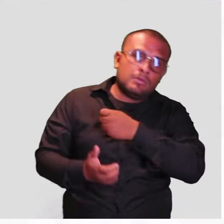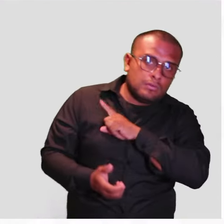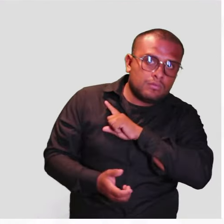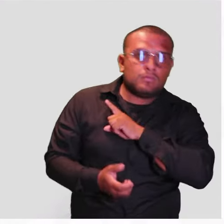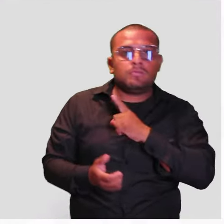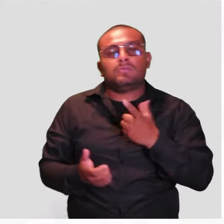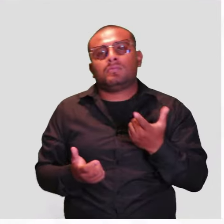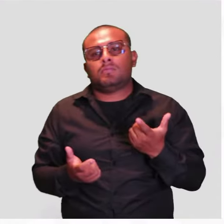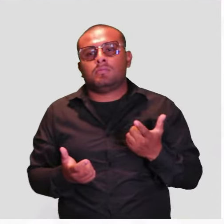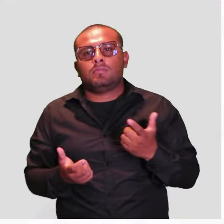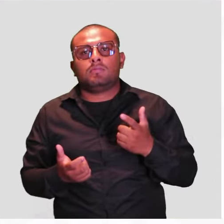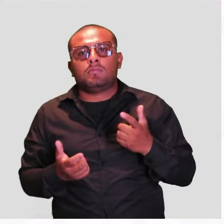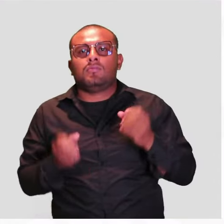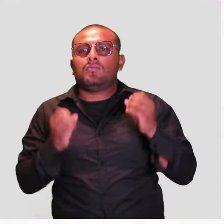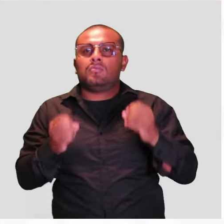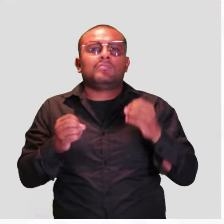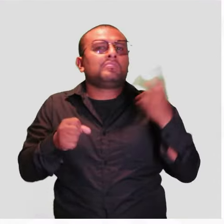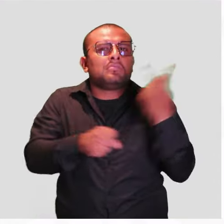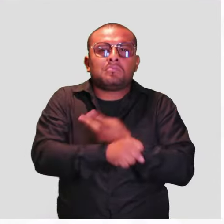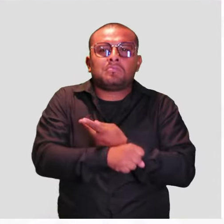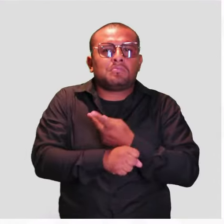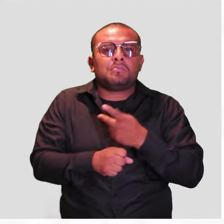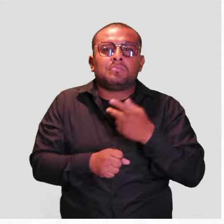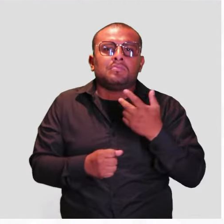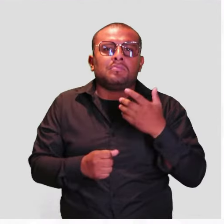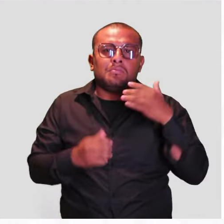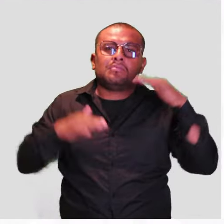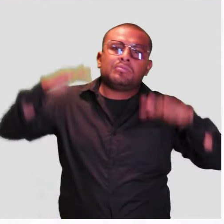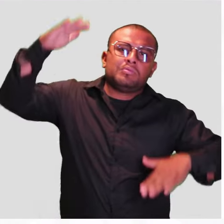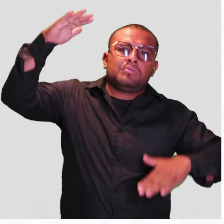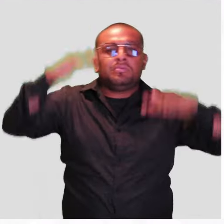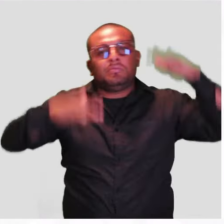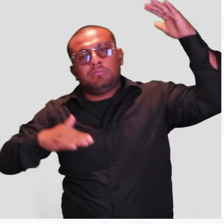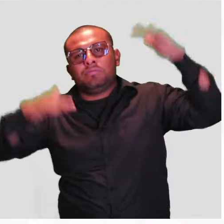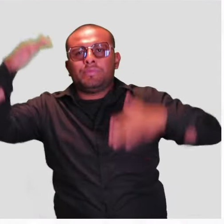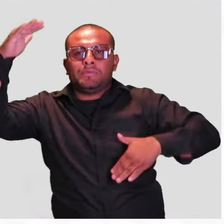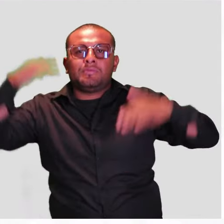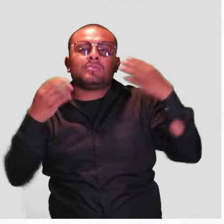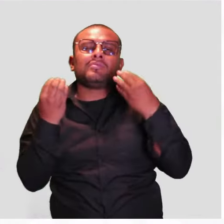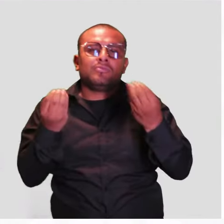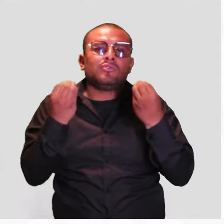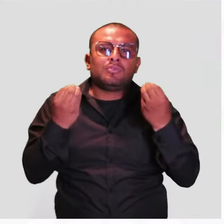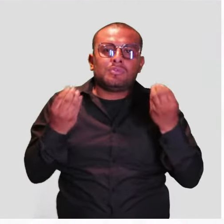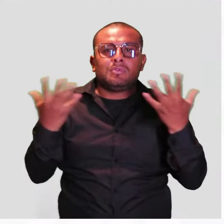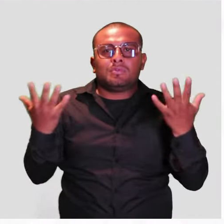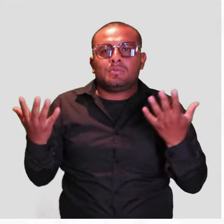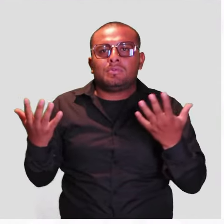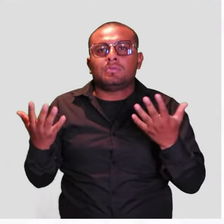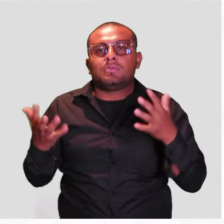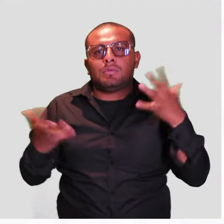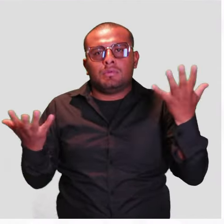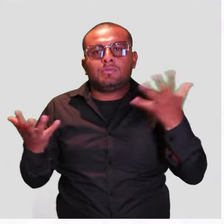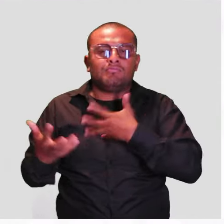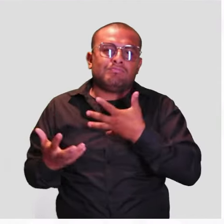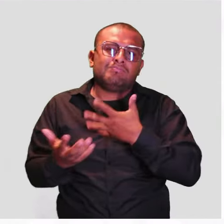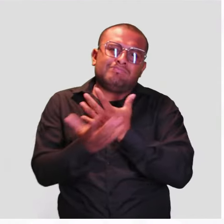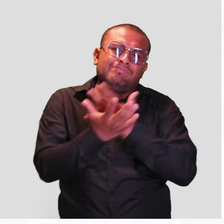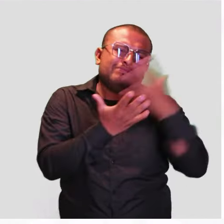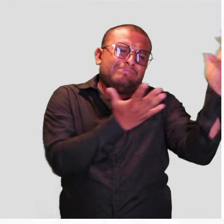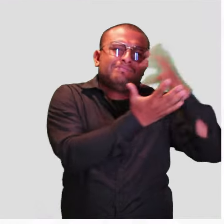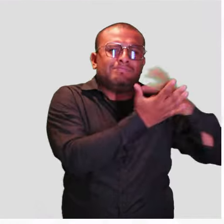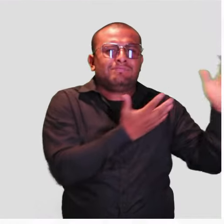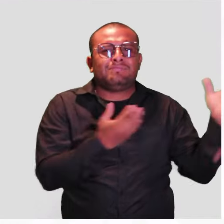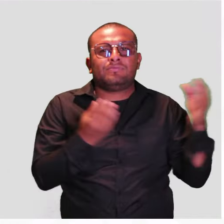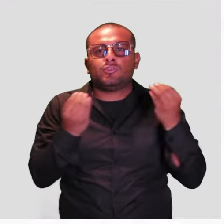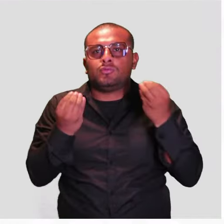esta brecha tan fuerte de desigualdad que han planteado las candidaturas en lo general. Lo mismo el asunto del agua,